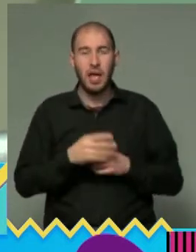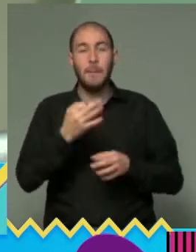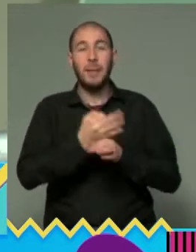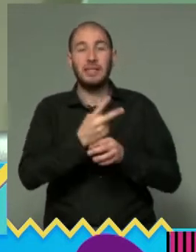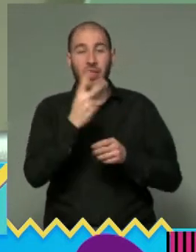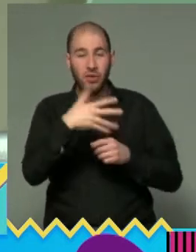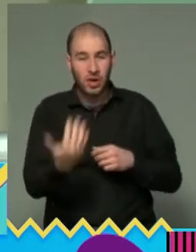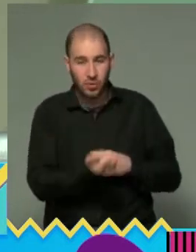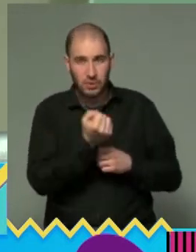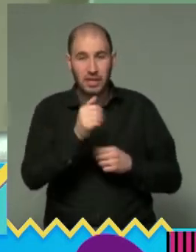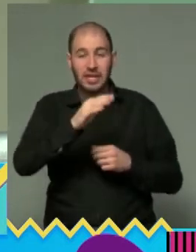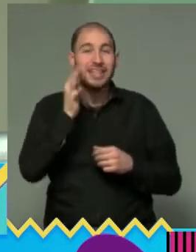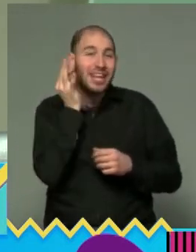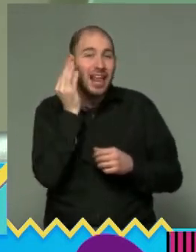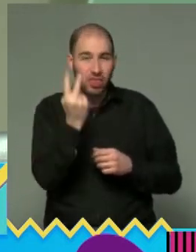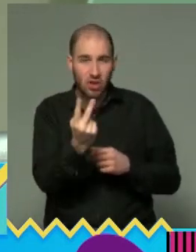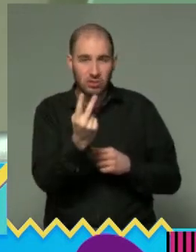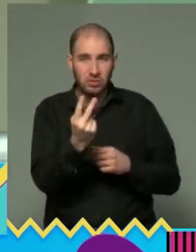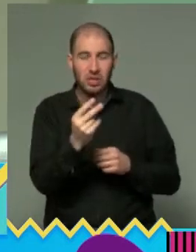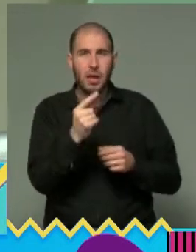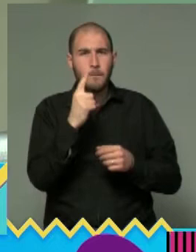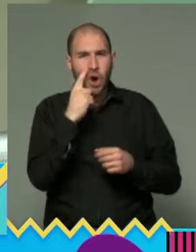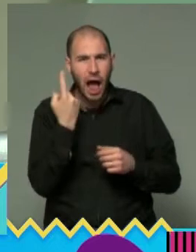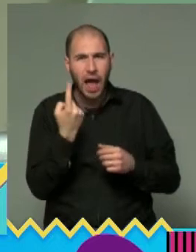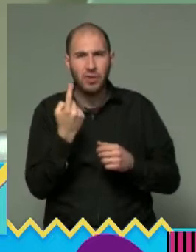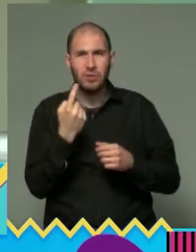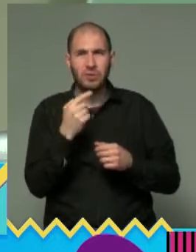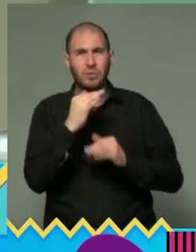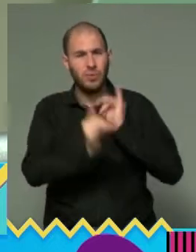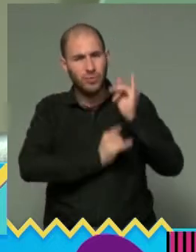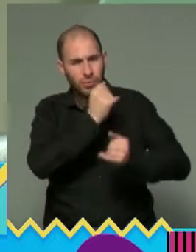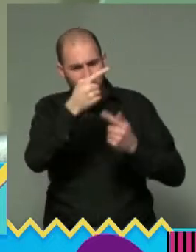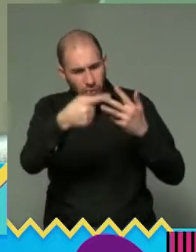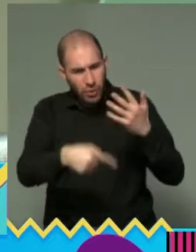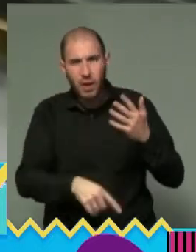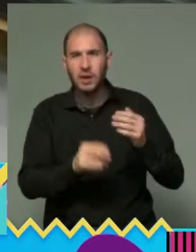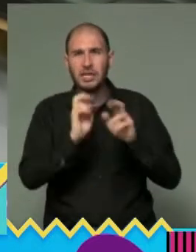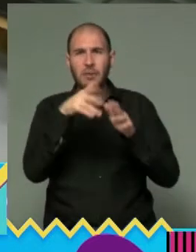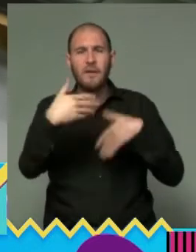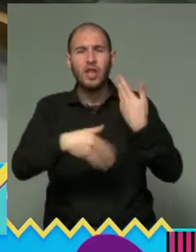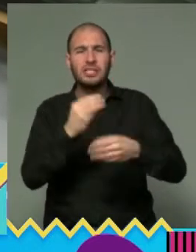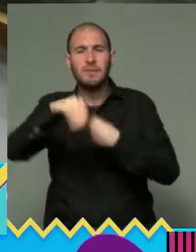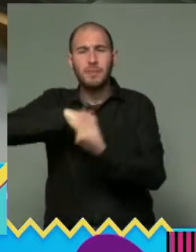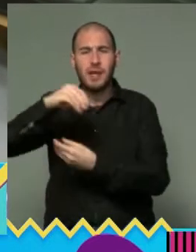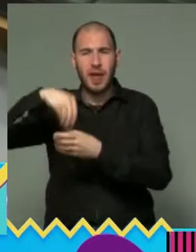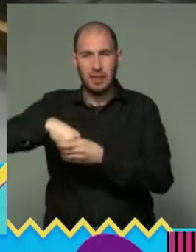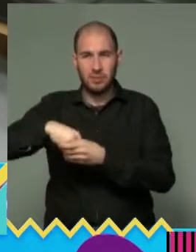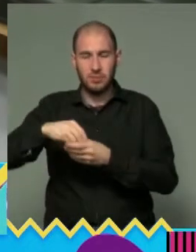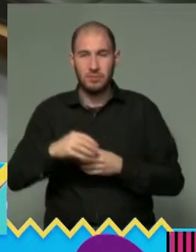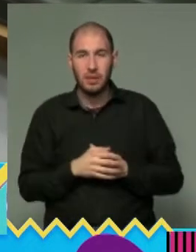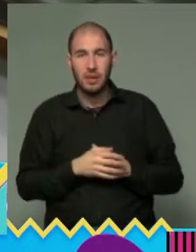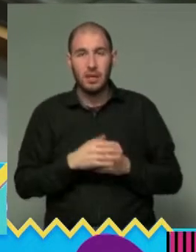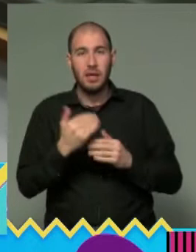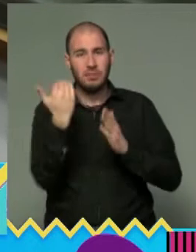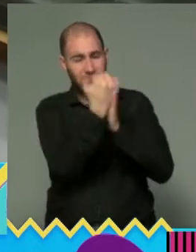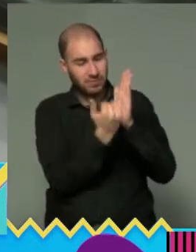maestras detectaron en 2 nenas moretones, todo un relato que tenía que ver con violencia intrafamiliar. Hacen todo